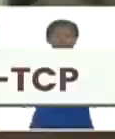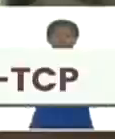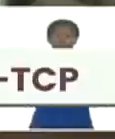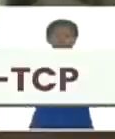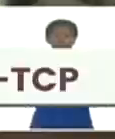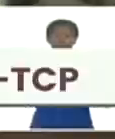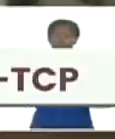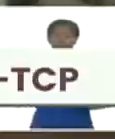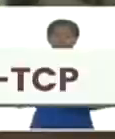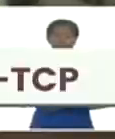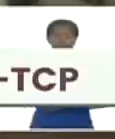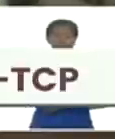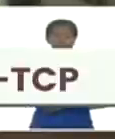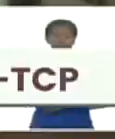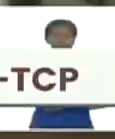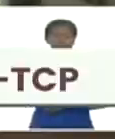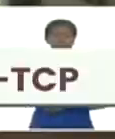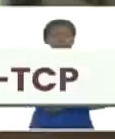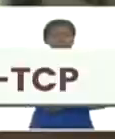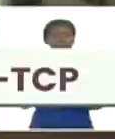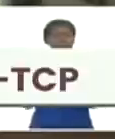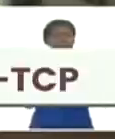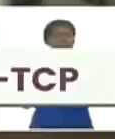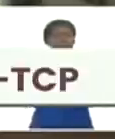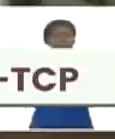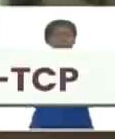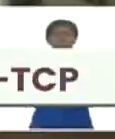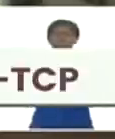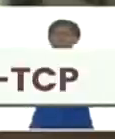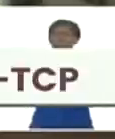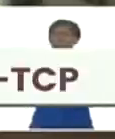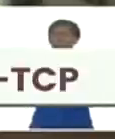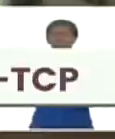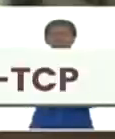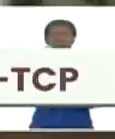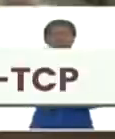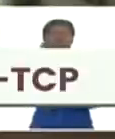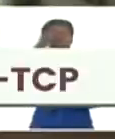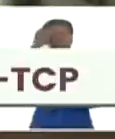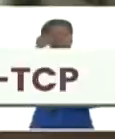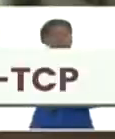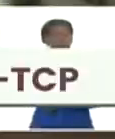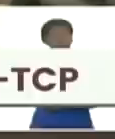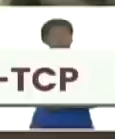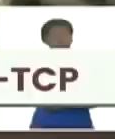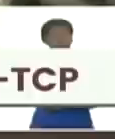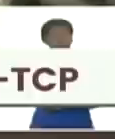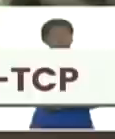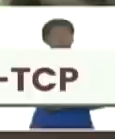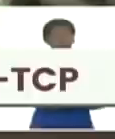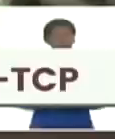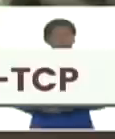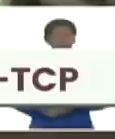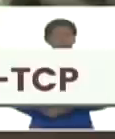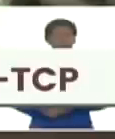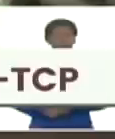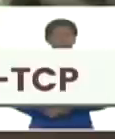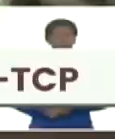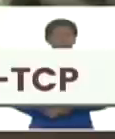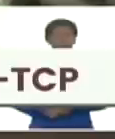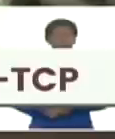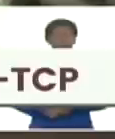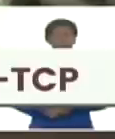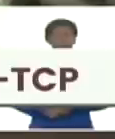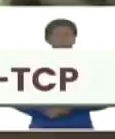conversation, en todas estas conversaciones, we must never forget, nunca podemos olvidar that there is a